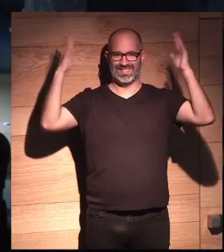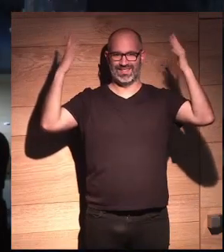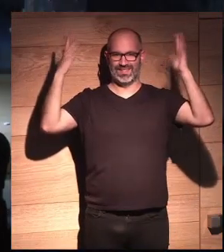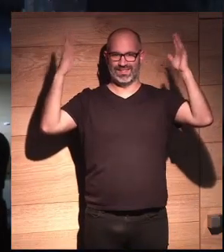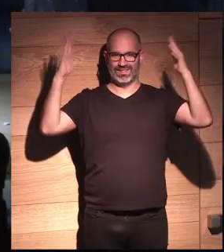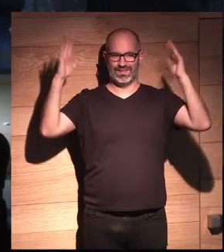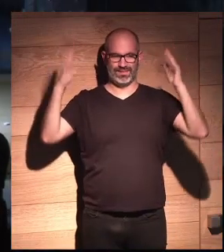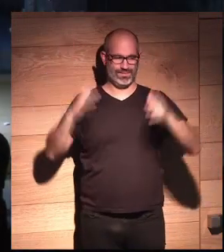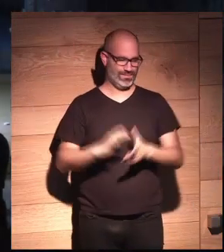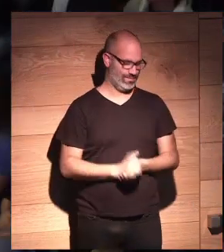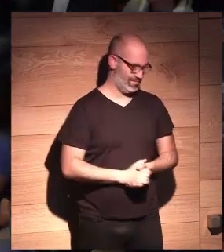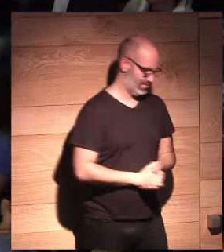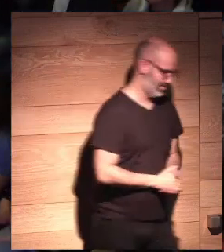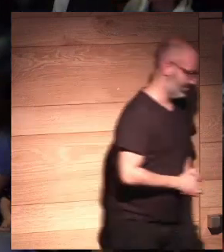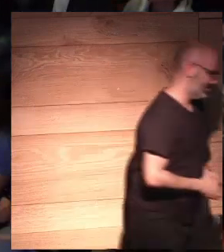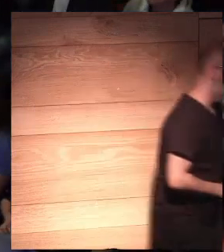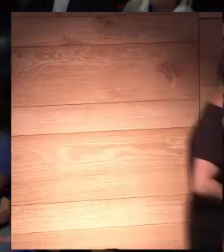Gracias.